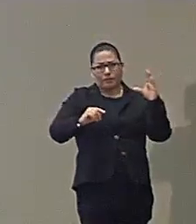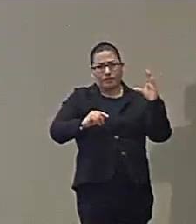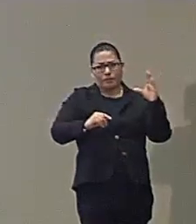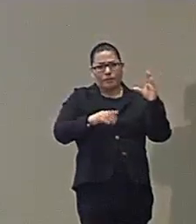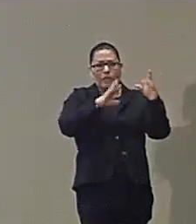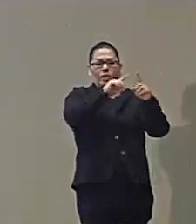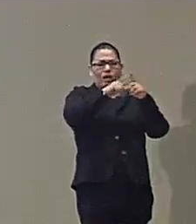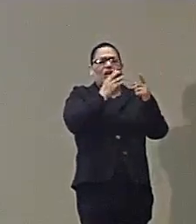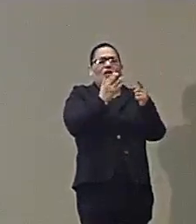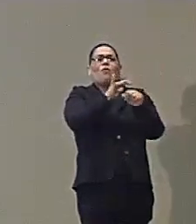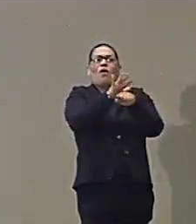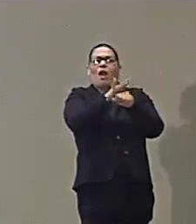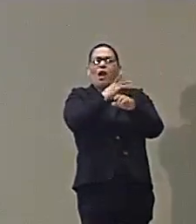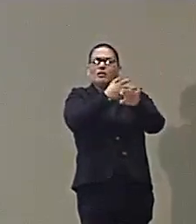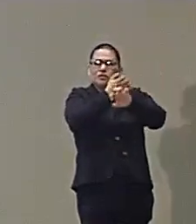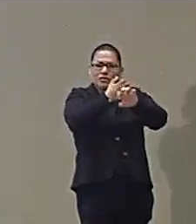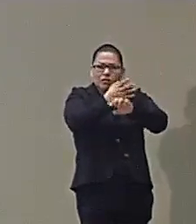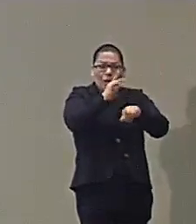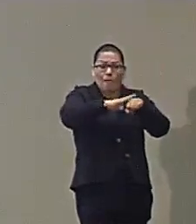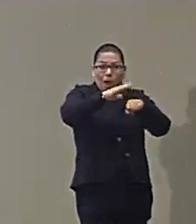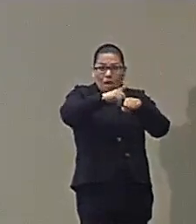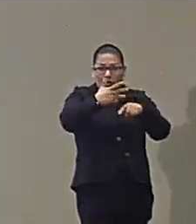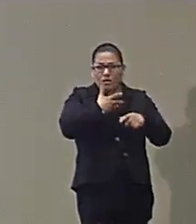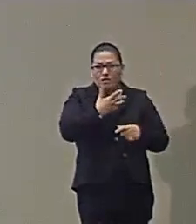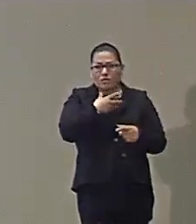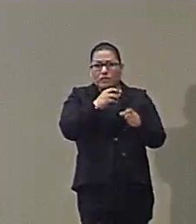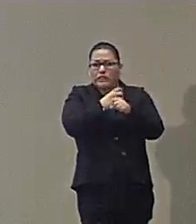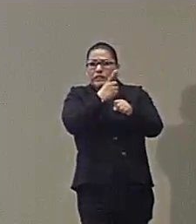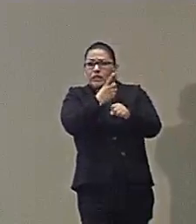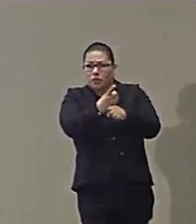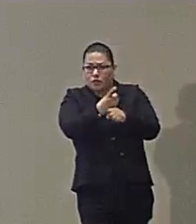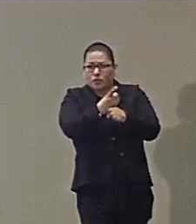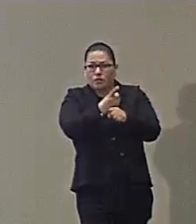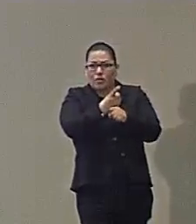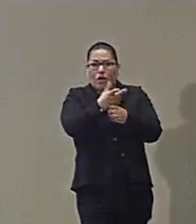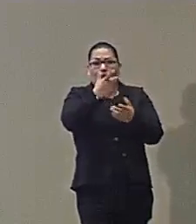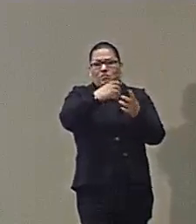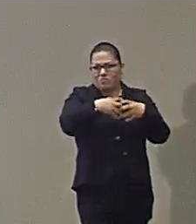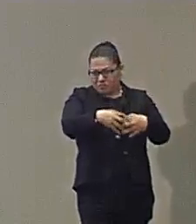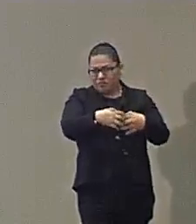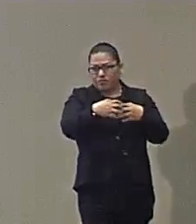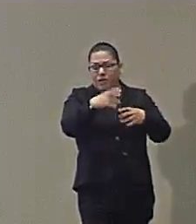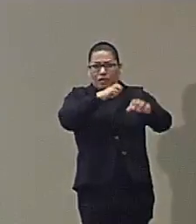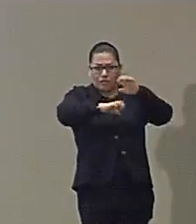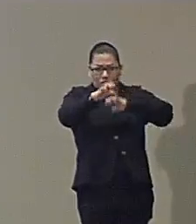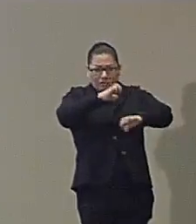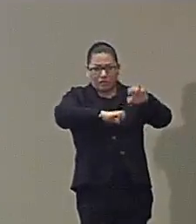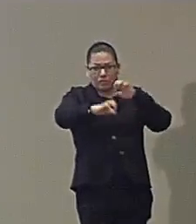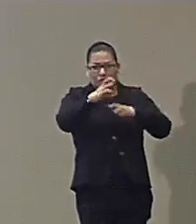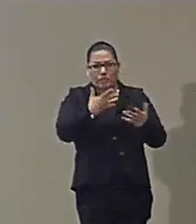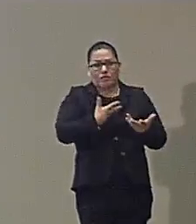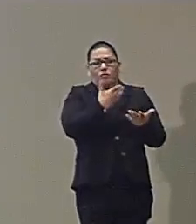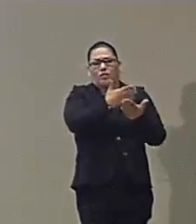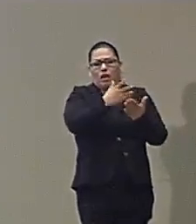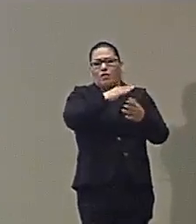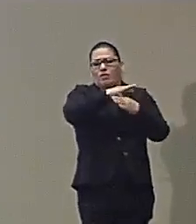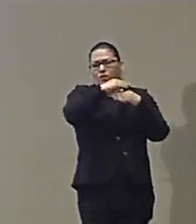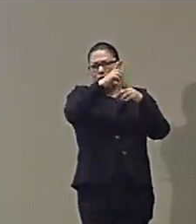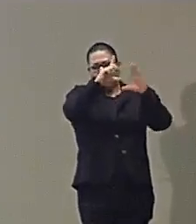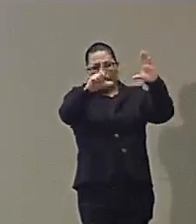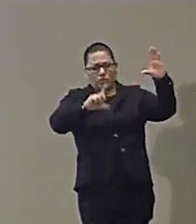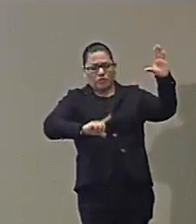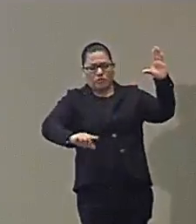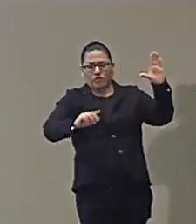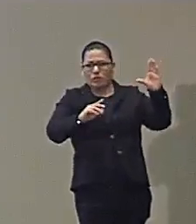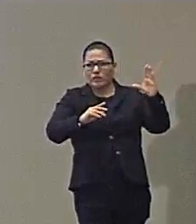de turismo y seguir creciendo con inversión con empleo y con distribución de la riqueza a lo largo del país